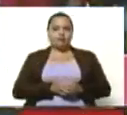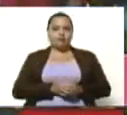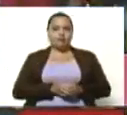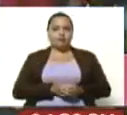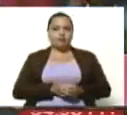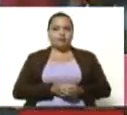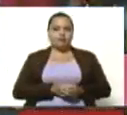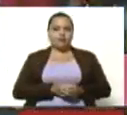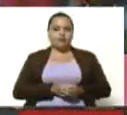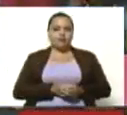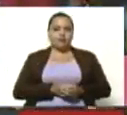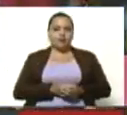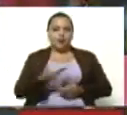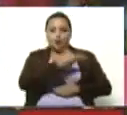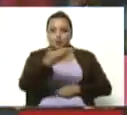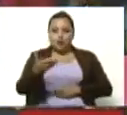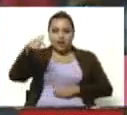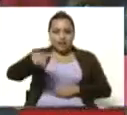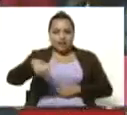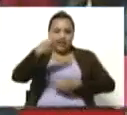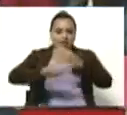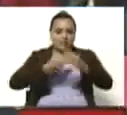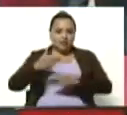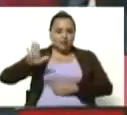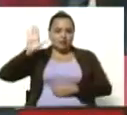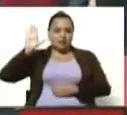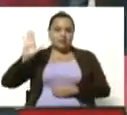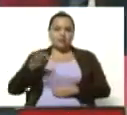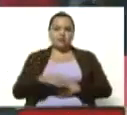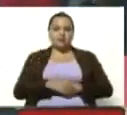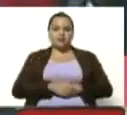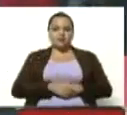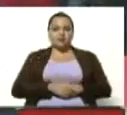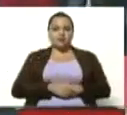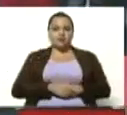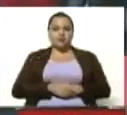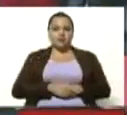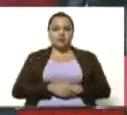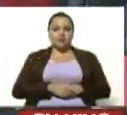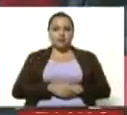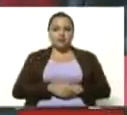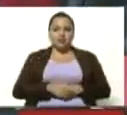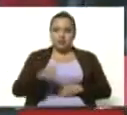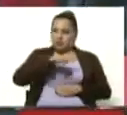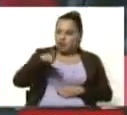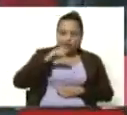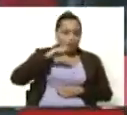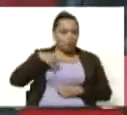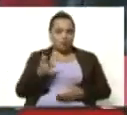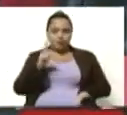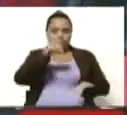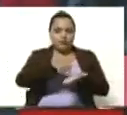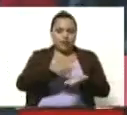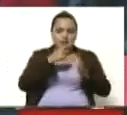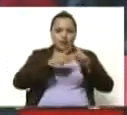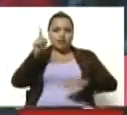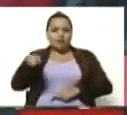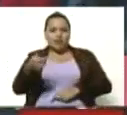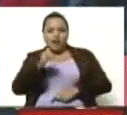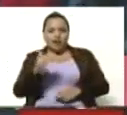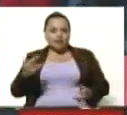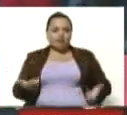a ustedes que están hoy aquí para fumar juramentarse y Quienes no pudieron llegar pero que también tienen